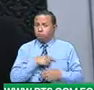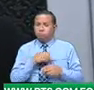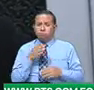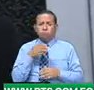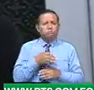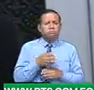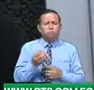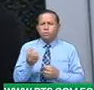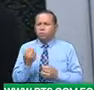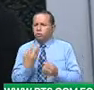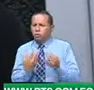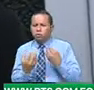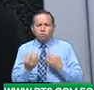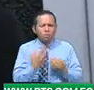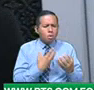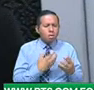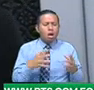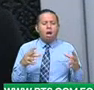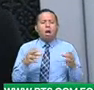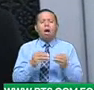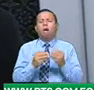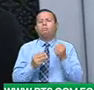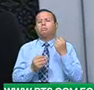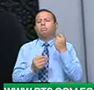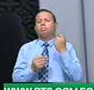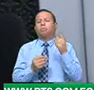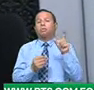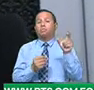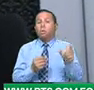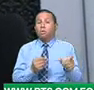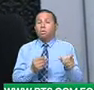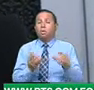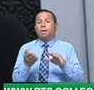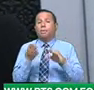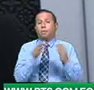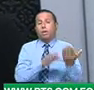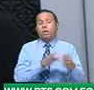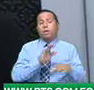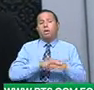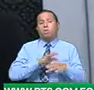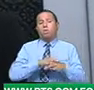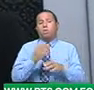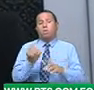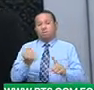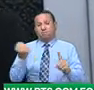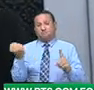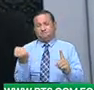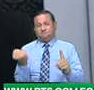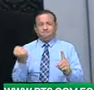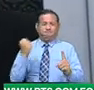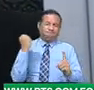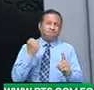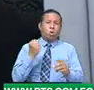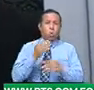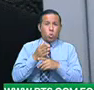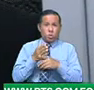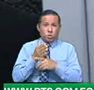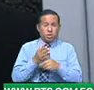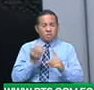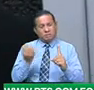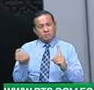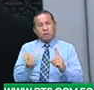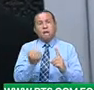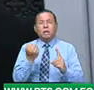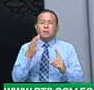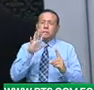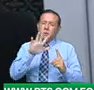recabar, la persona habría fallecido por una arma corto punzante, específicamente un cuchillo, por 5 a 6